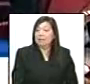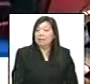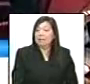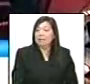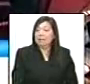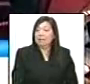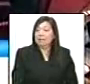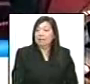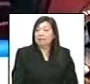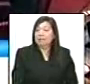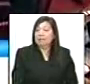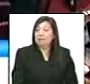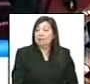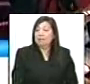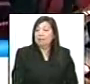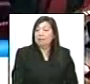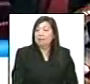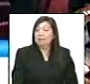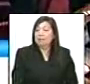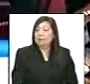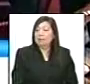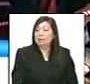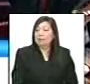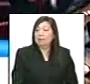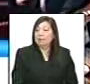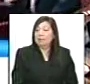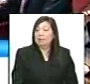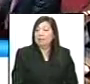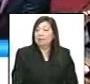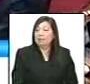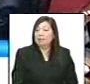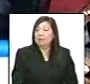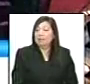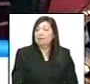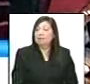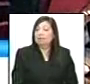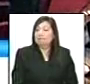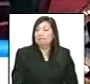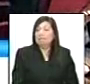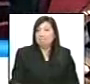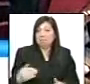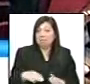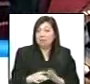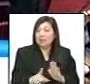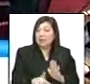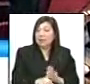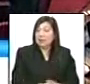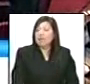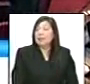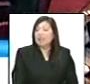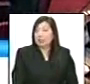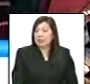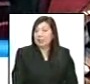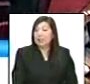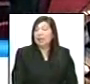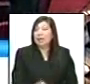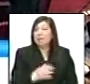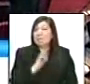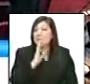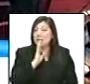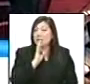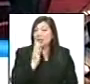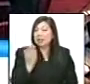Congresista, ¿quién más ha pedido la palabra? Presidente. Congresista Marco Arana. Ya se está incluyendo, antes de darle la palabra al congresista Arana, los